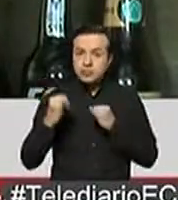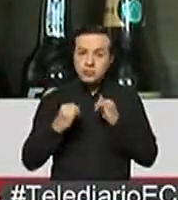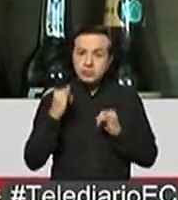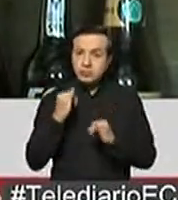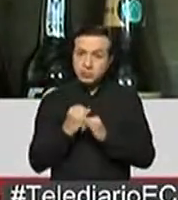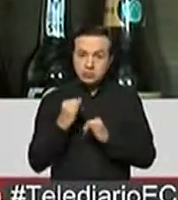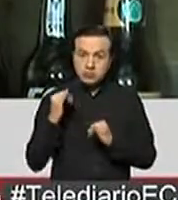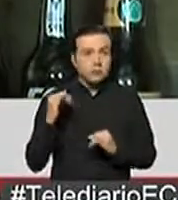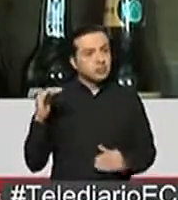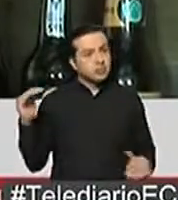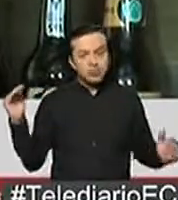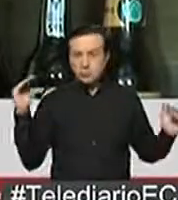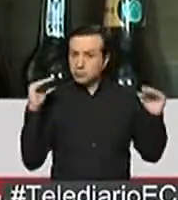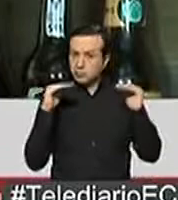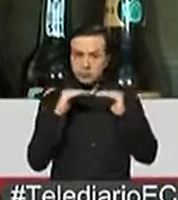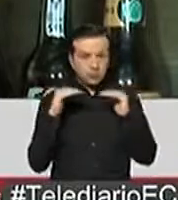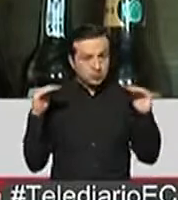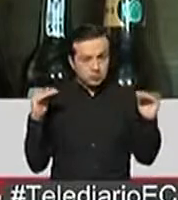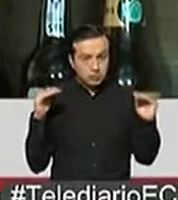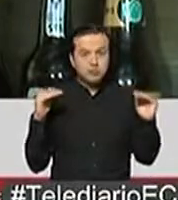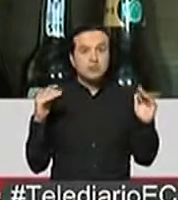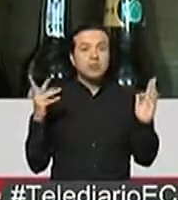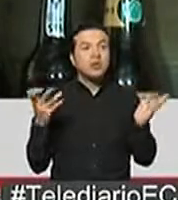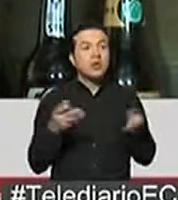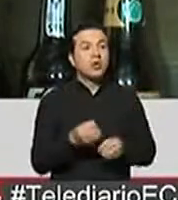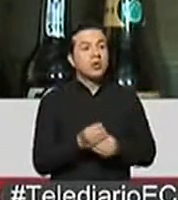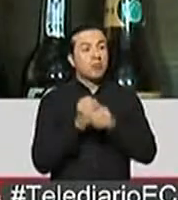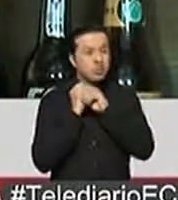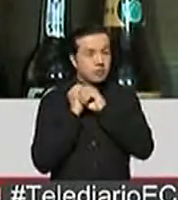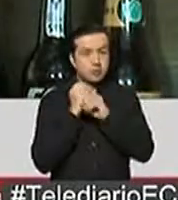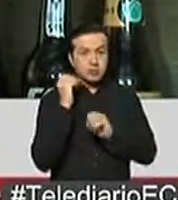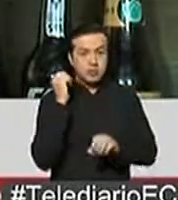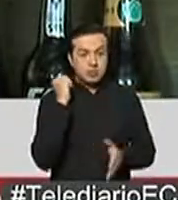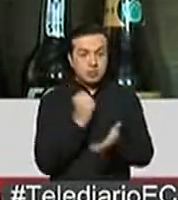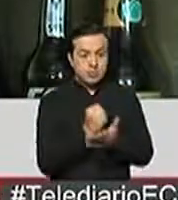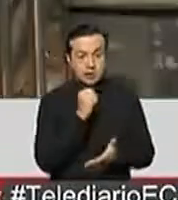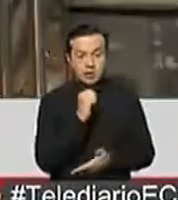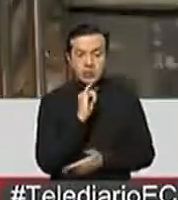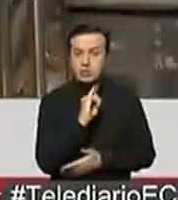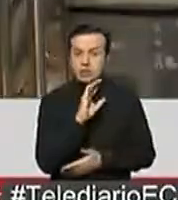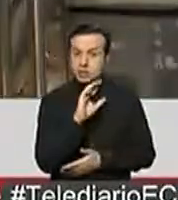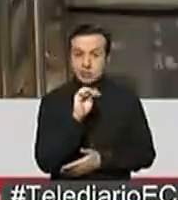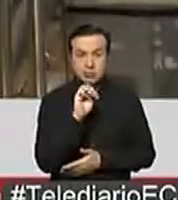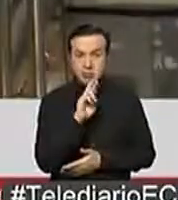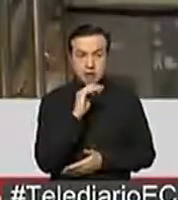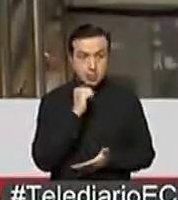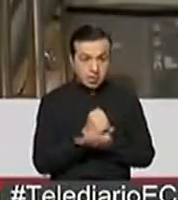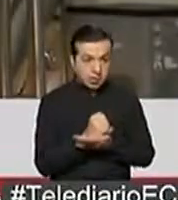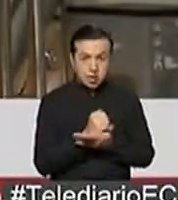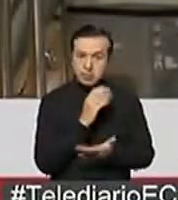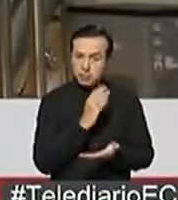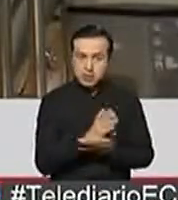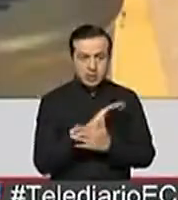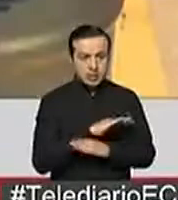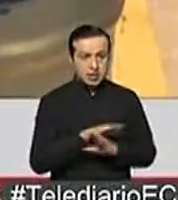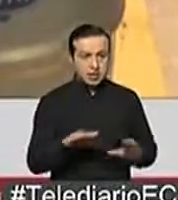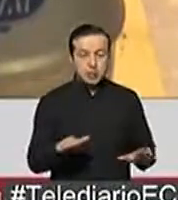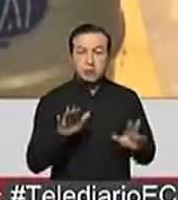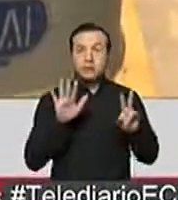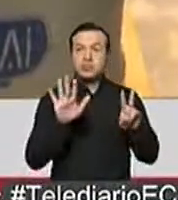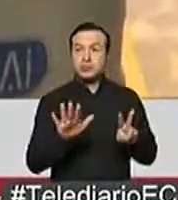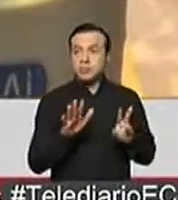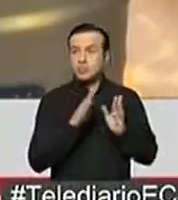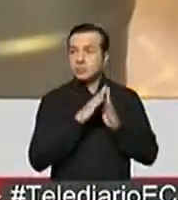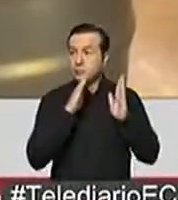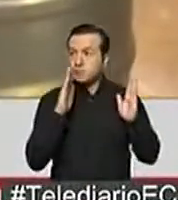internacionales. También eliminamos la obligación de contar con el sello CIMAR. En 7 años de vigencia de esta industria, el aporte